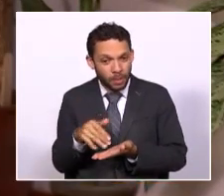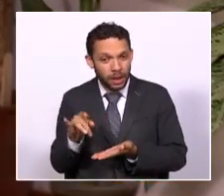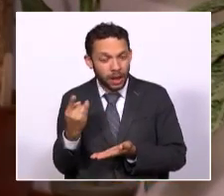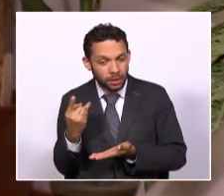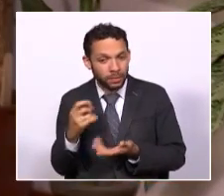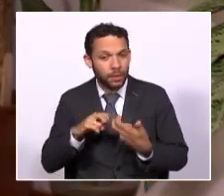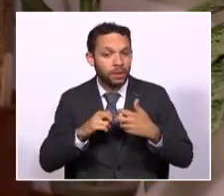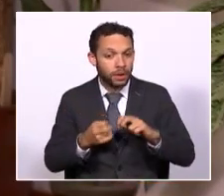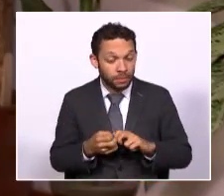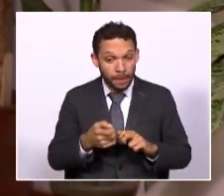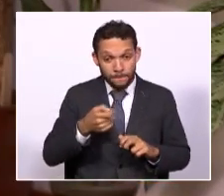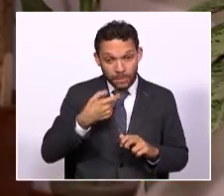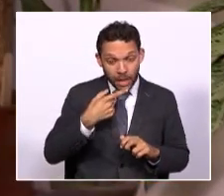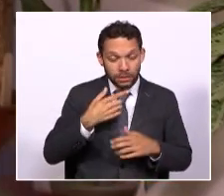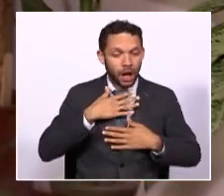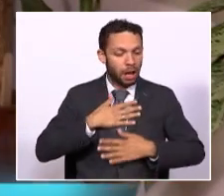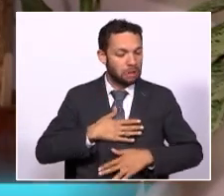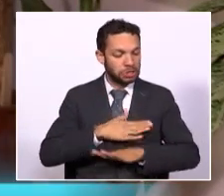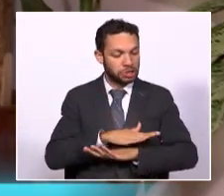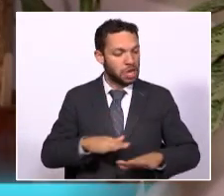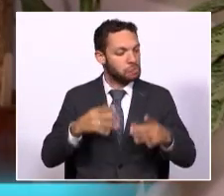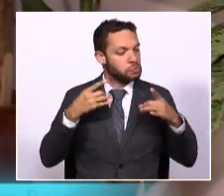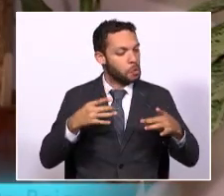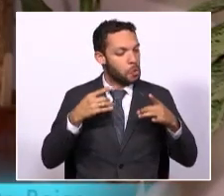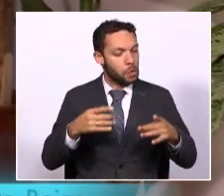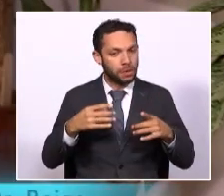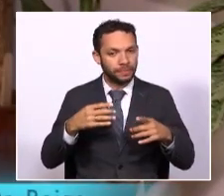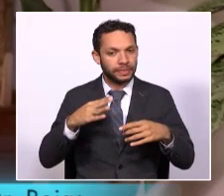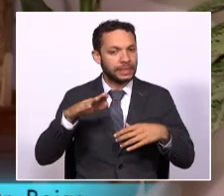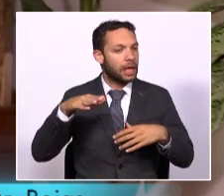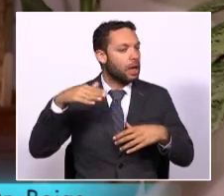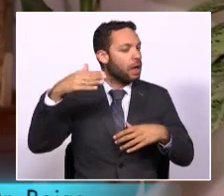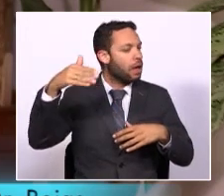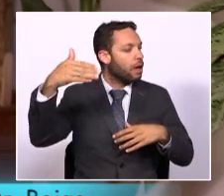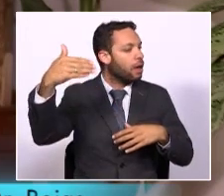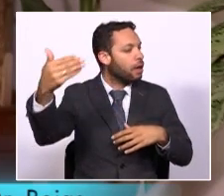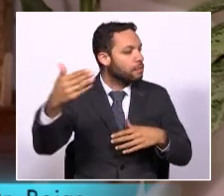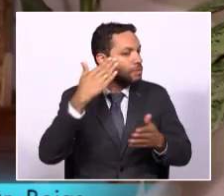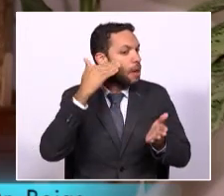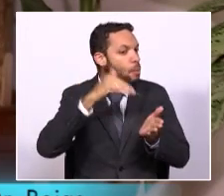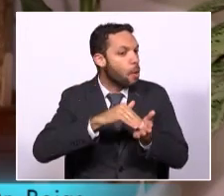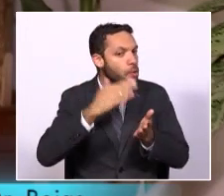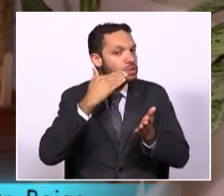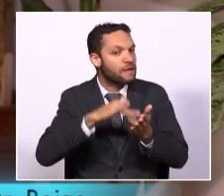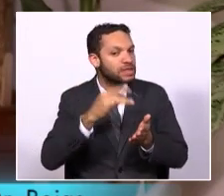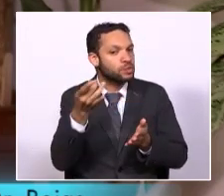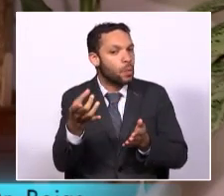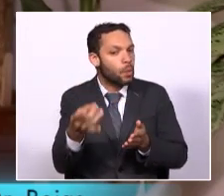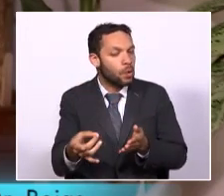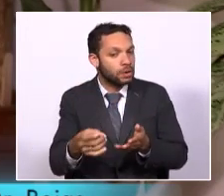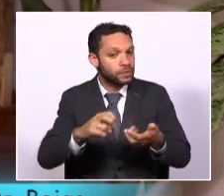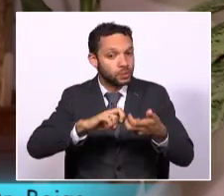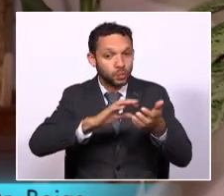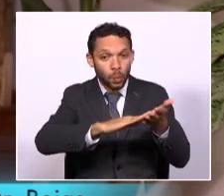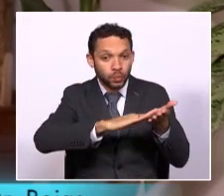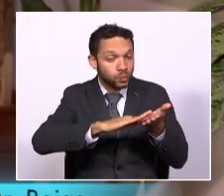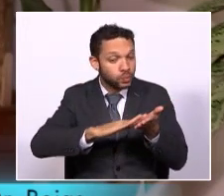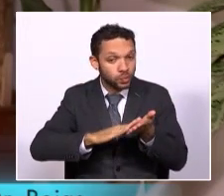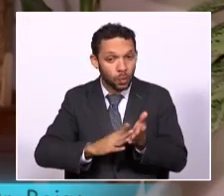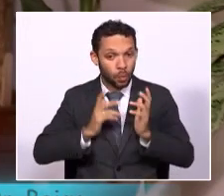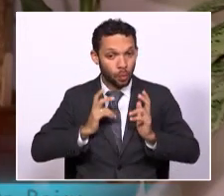y repito, la pastica sí le quita el dolor un rato. Pero es que no le ha corregido esa alteración